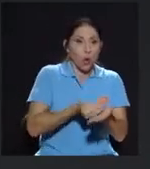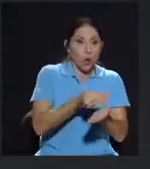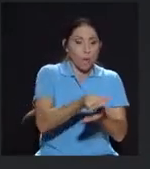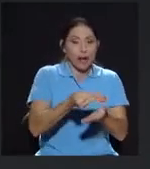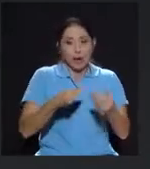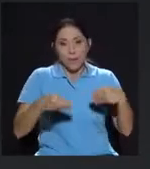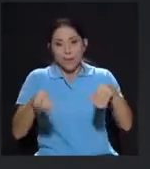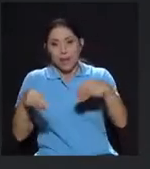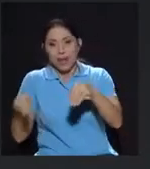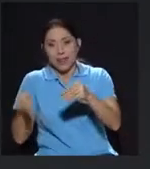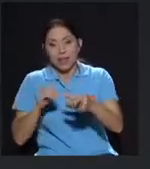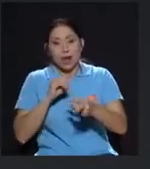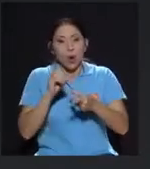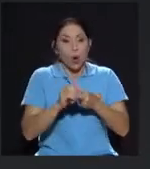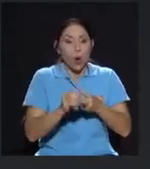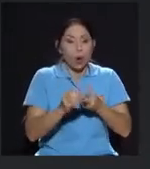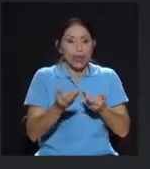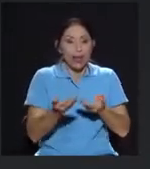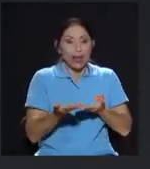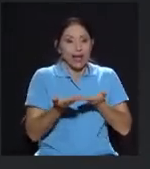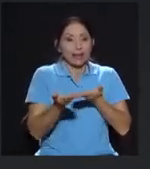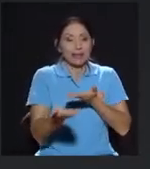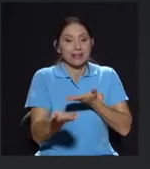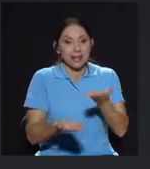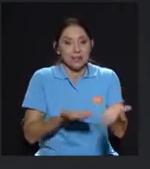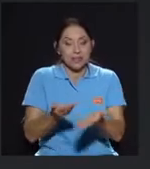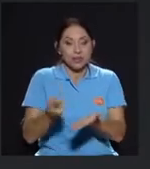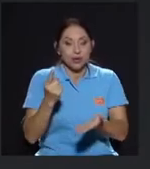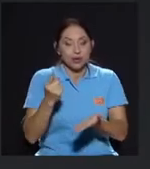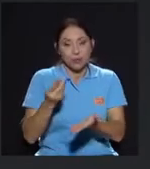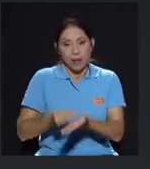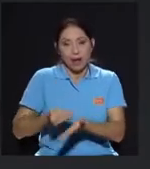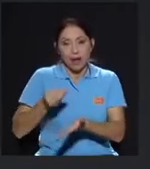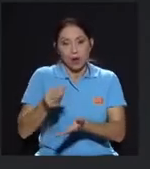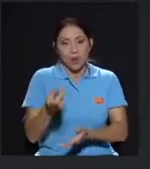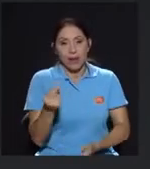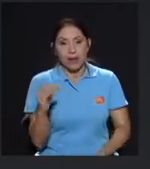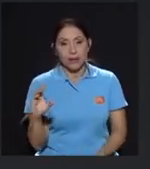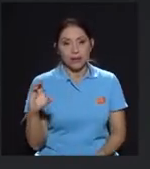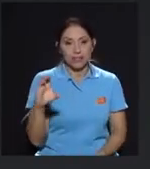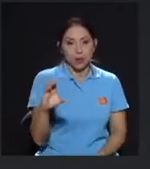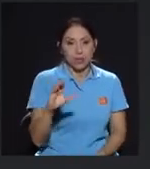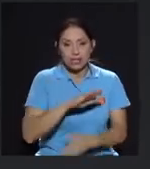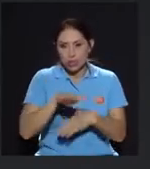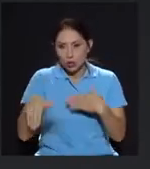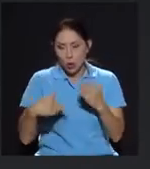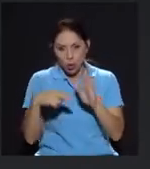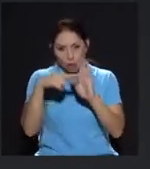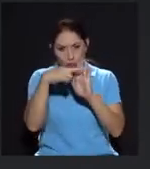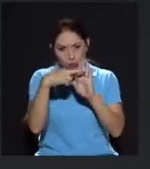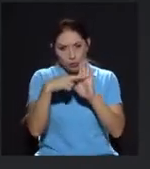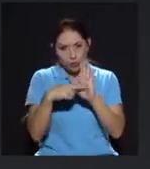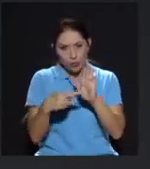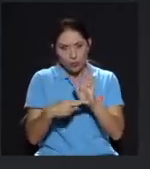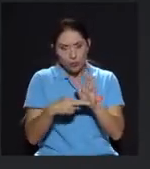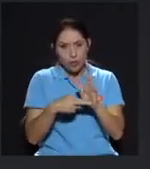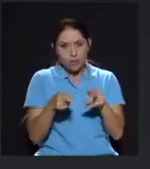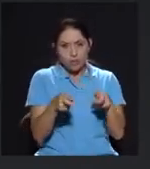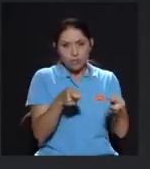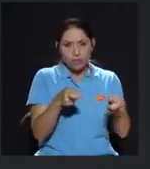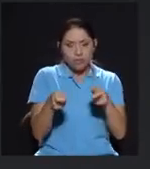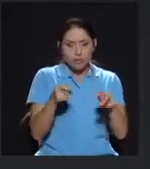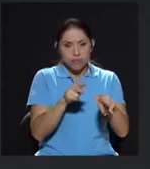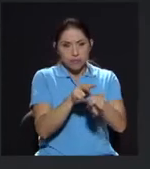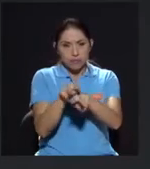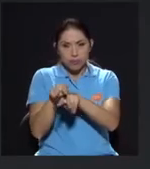servicios para la compra de inversiones puedan estar debidamente regulados y supervisados para de esa manera